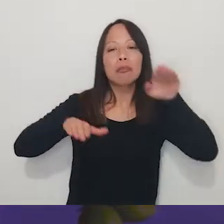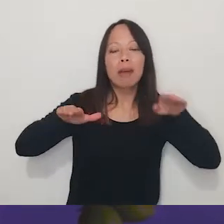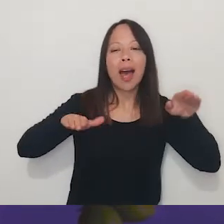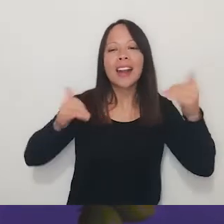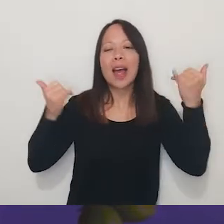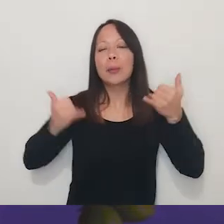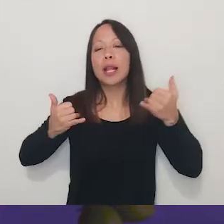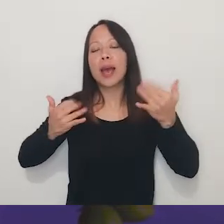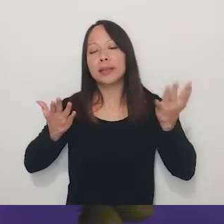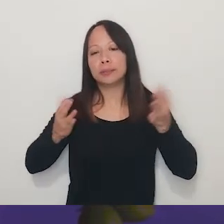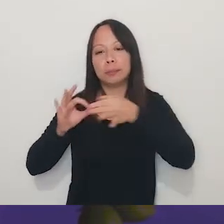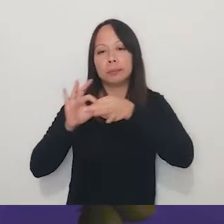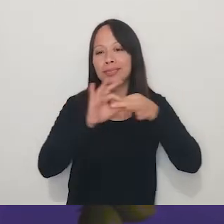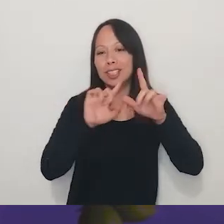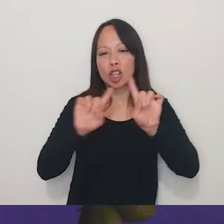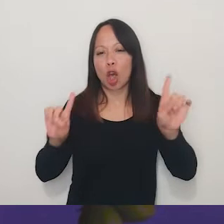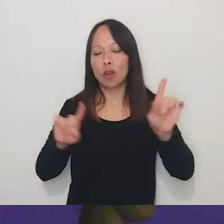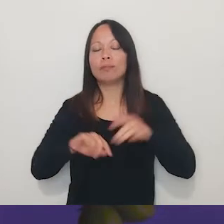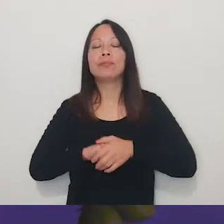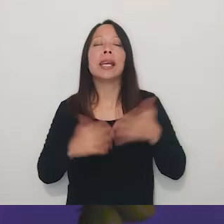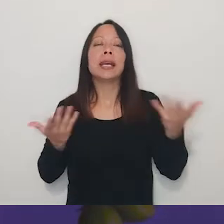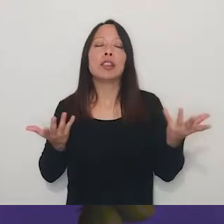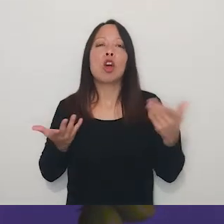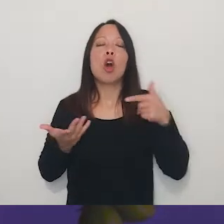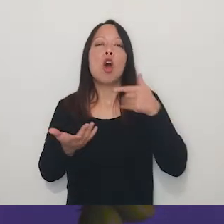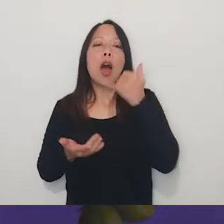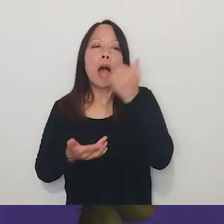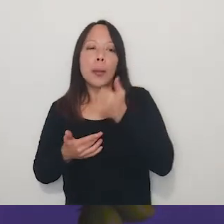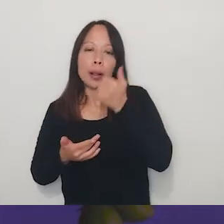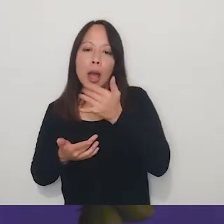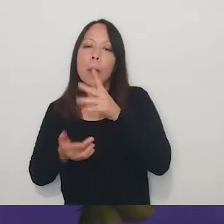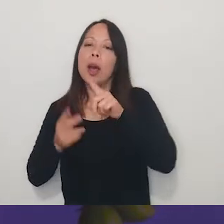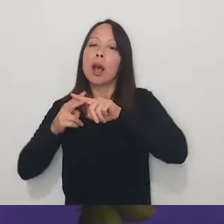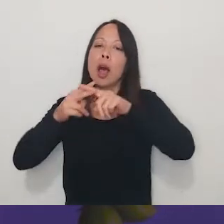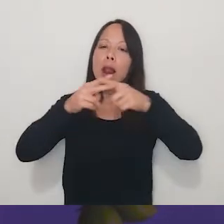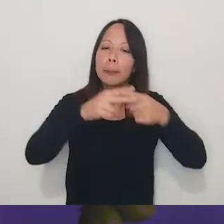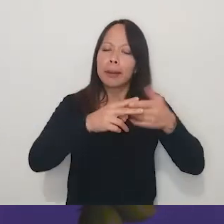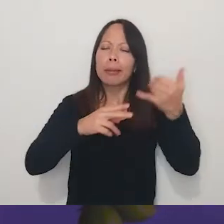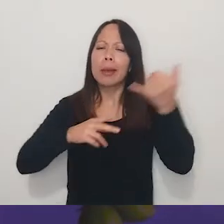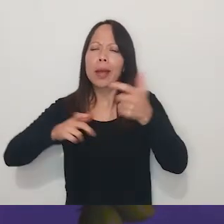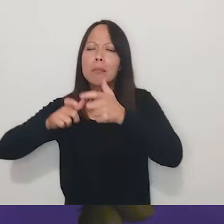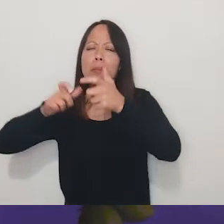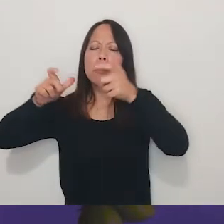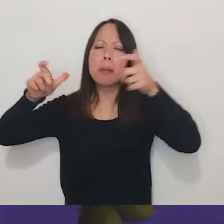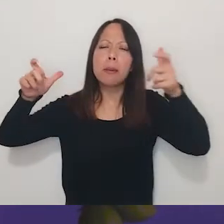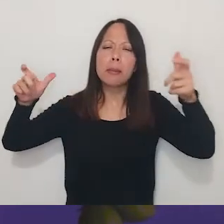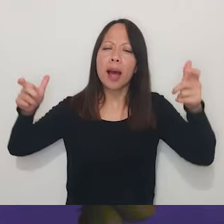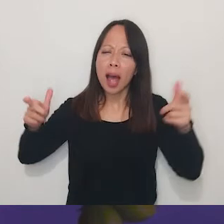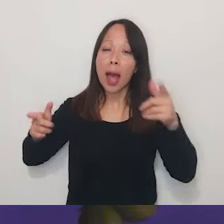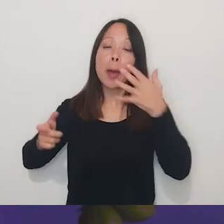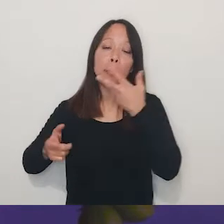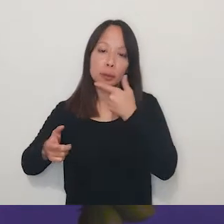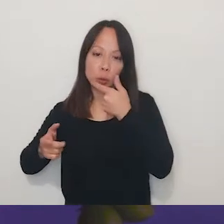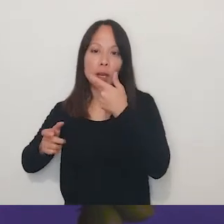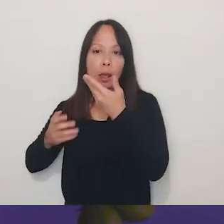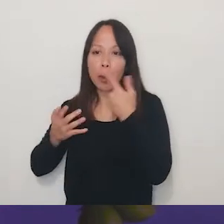para ponerlas todas en un mismo algoritmo. Esto es lo que les comentaba recién, las herramientas que hay, la verdad que son muchísimas,